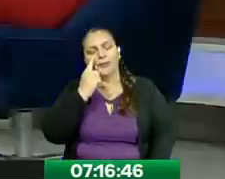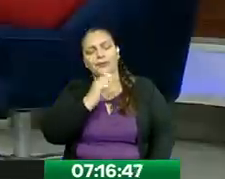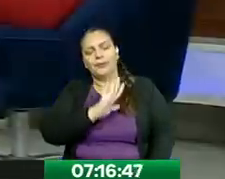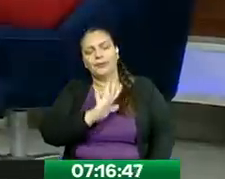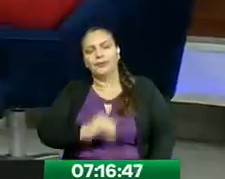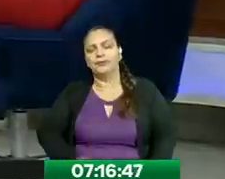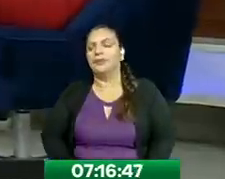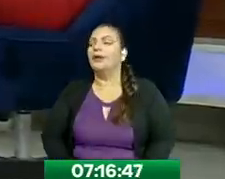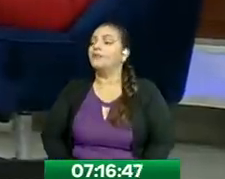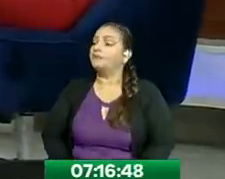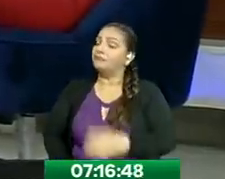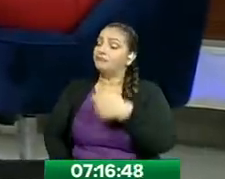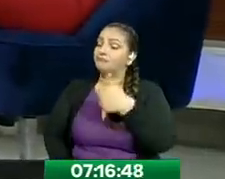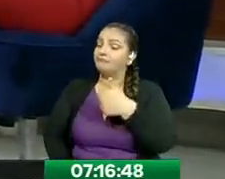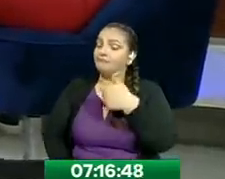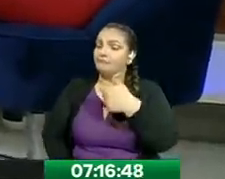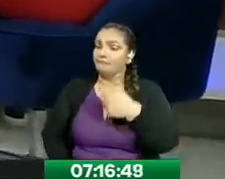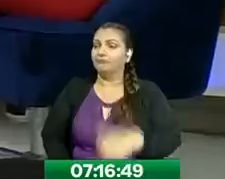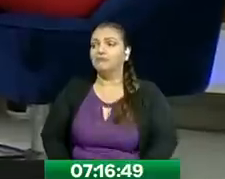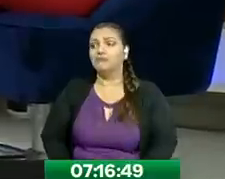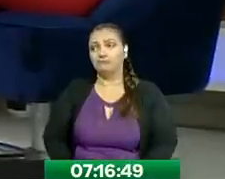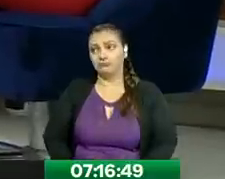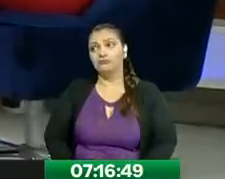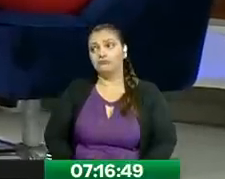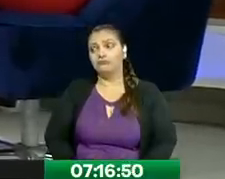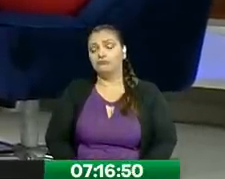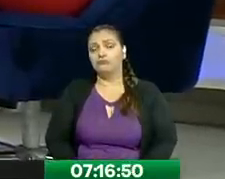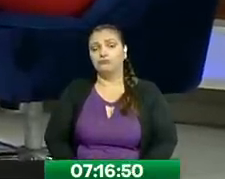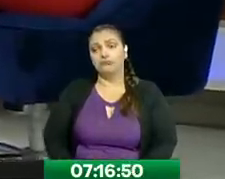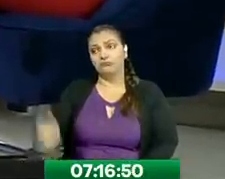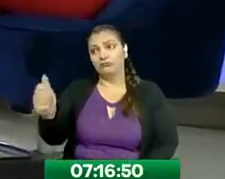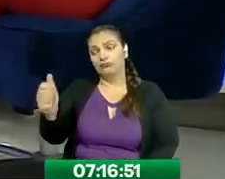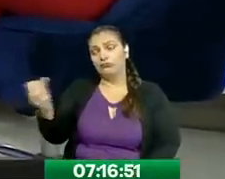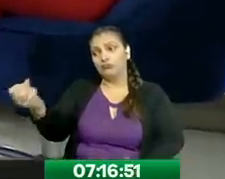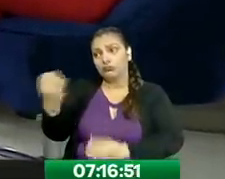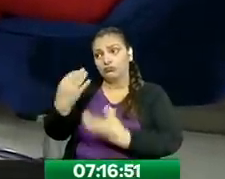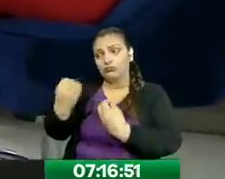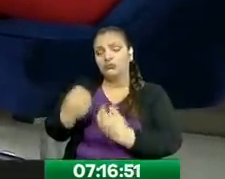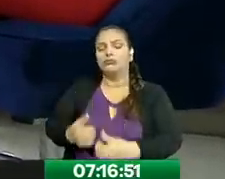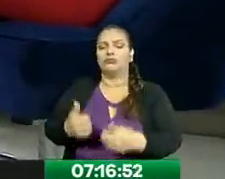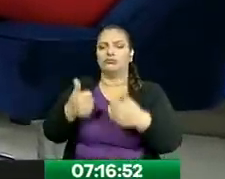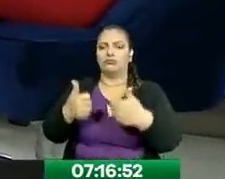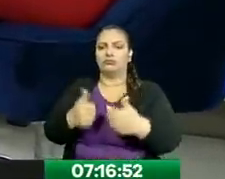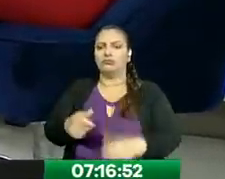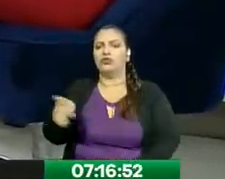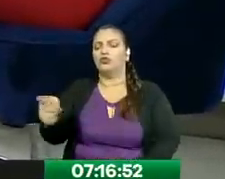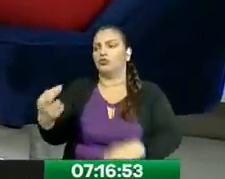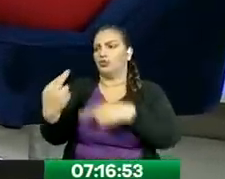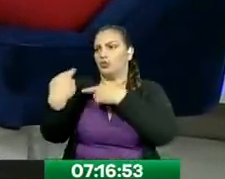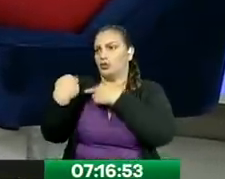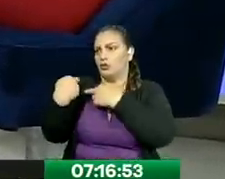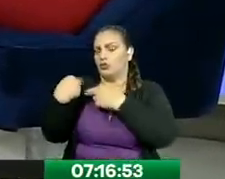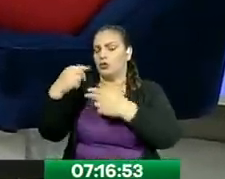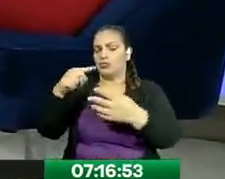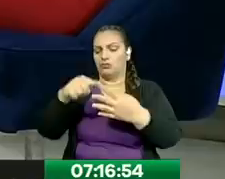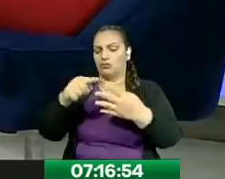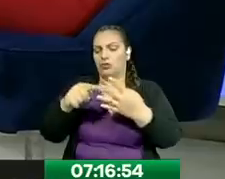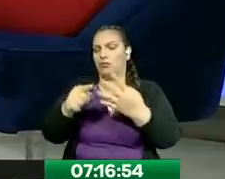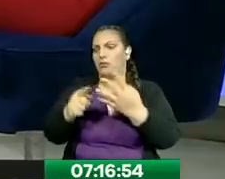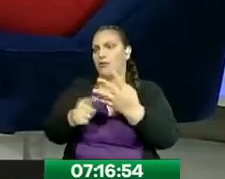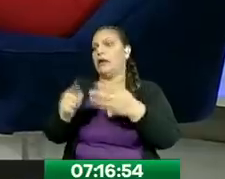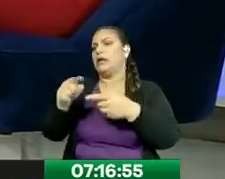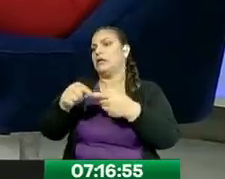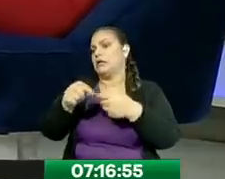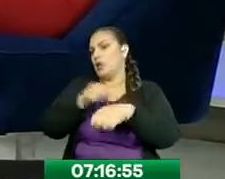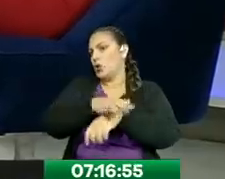enhorabuena en todo caso y era importante conocerlo también de su fuente porque tiene usted a su cargo es provincias importantes que seguramente van a